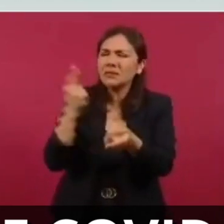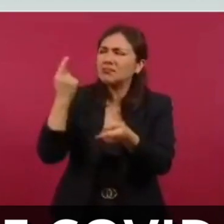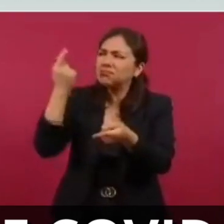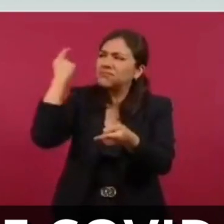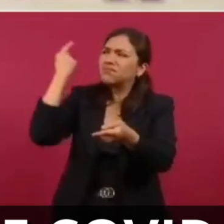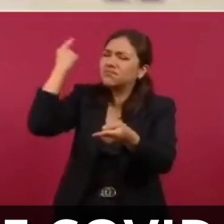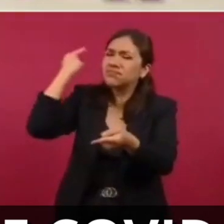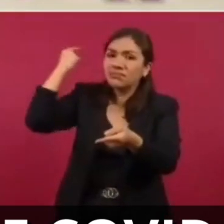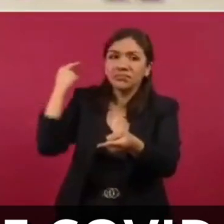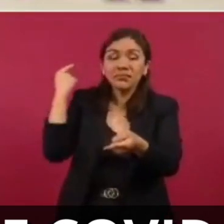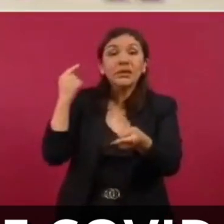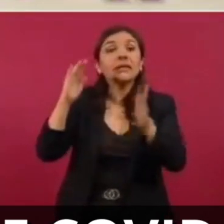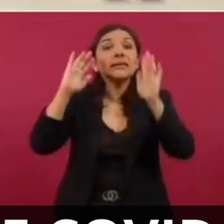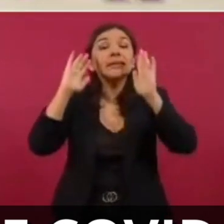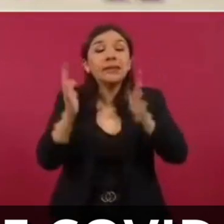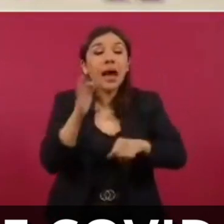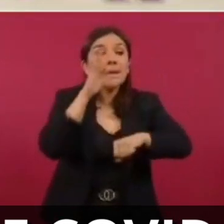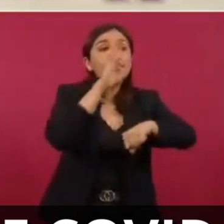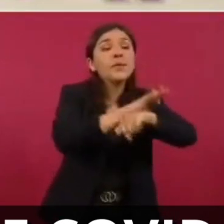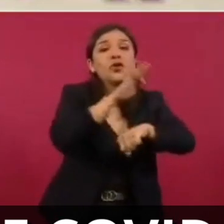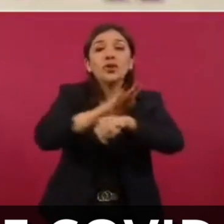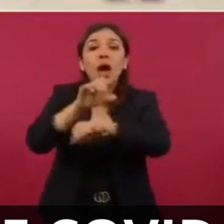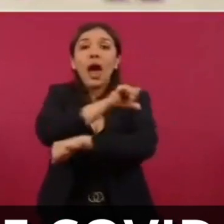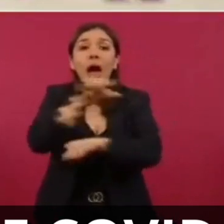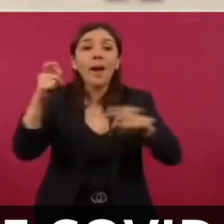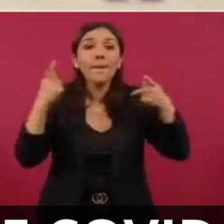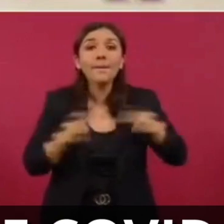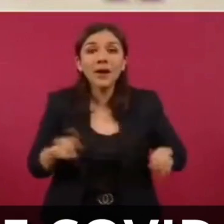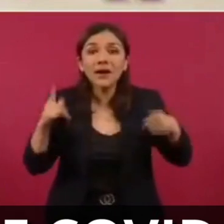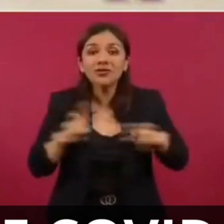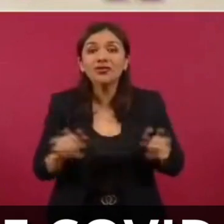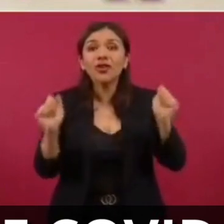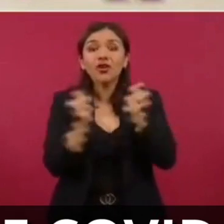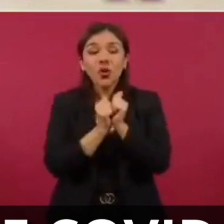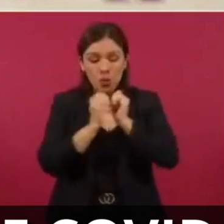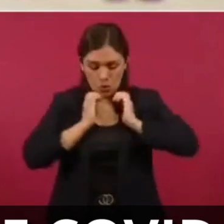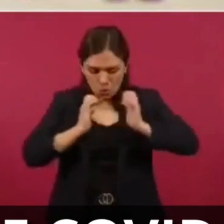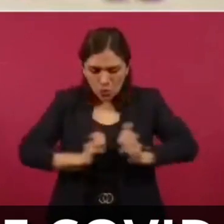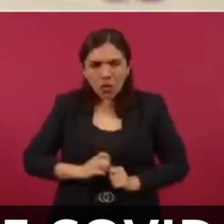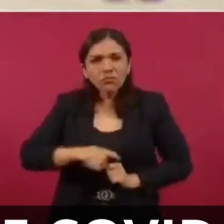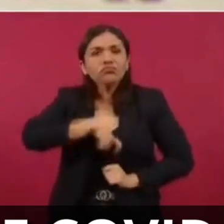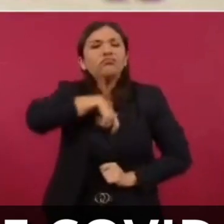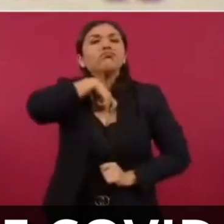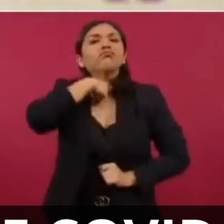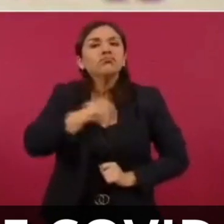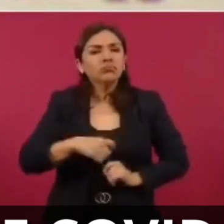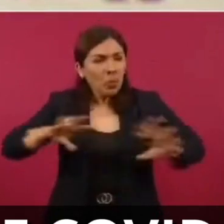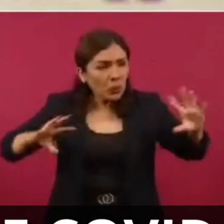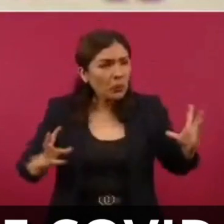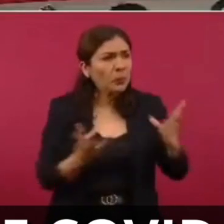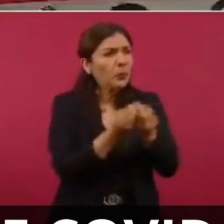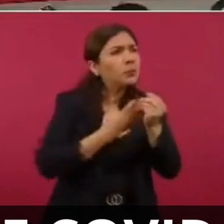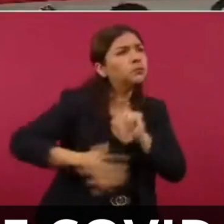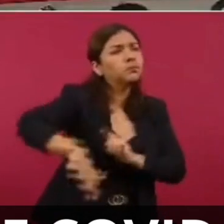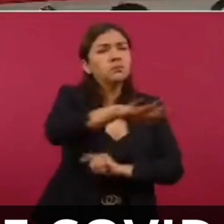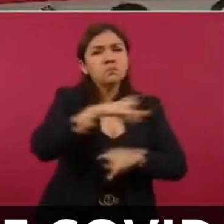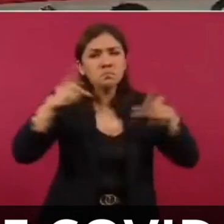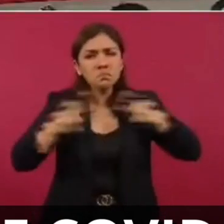la inmunidad, la protección del sistema inmune de la suma de las personas de México